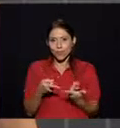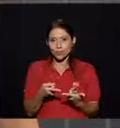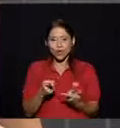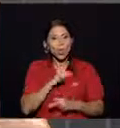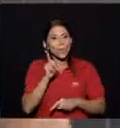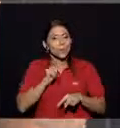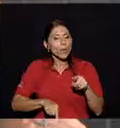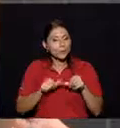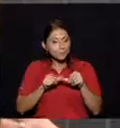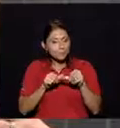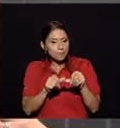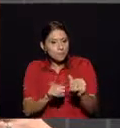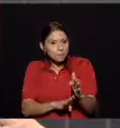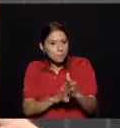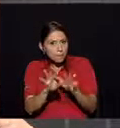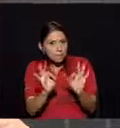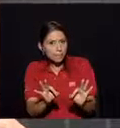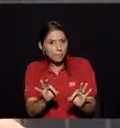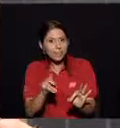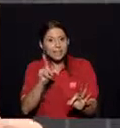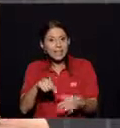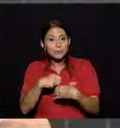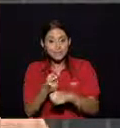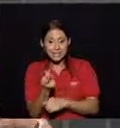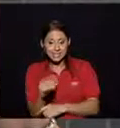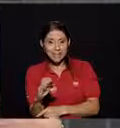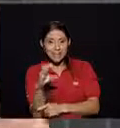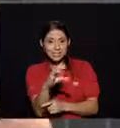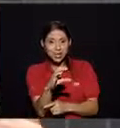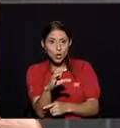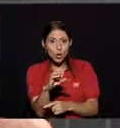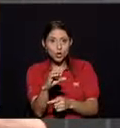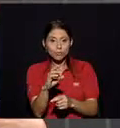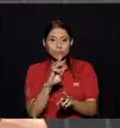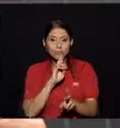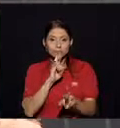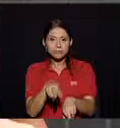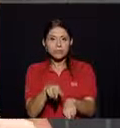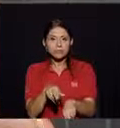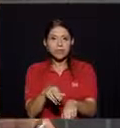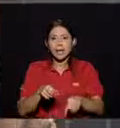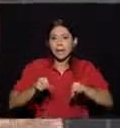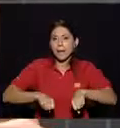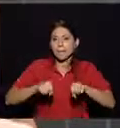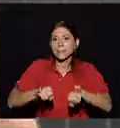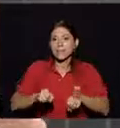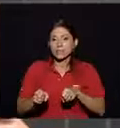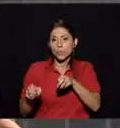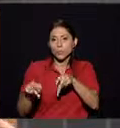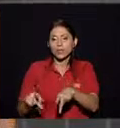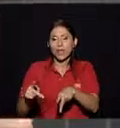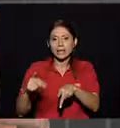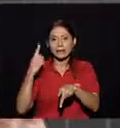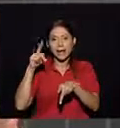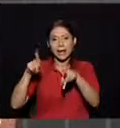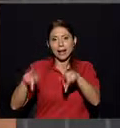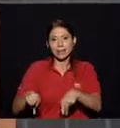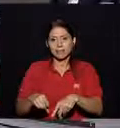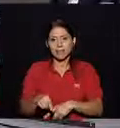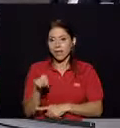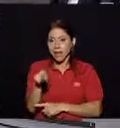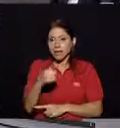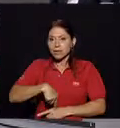a poder seguir creciendo de manera sostenida esa inversión. Entonces tenemos que hacer que esa inversión se traduzca en capacidades y